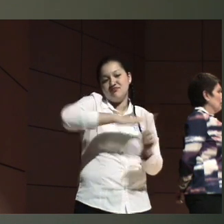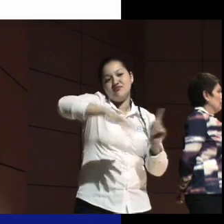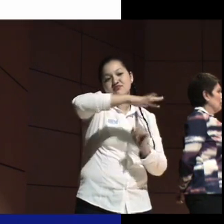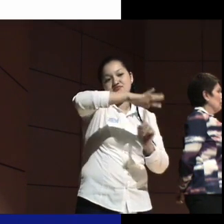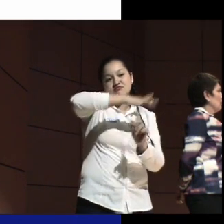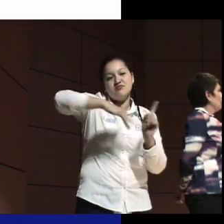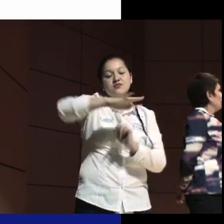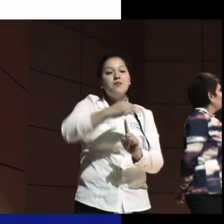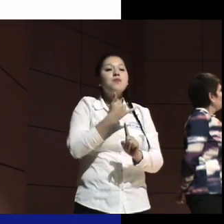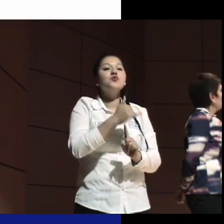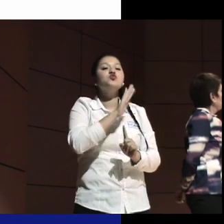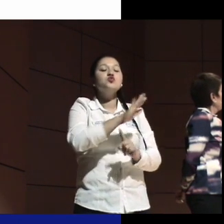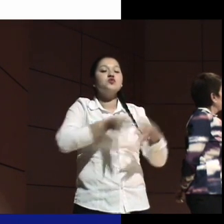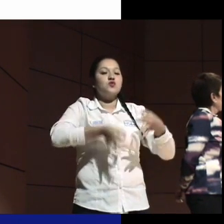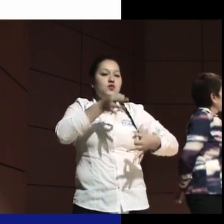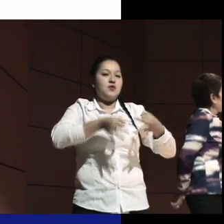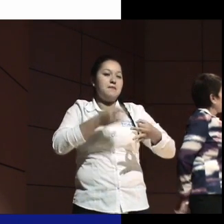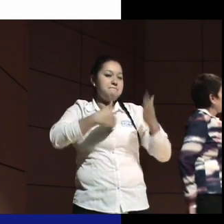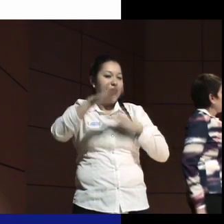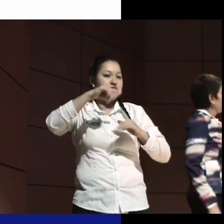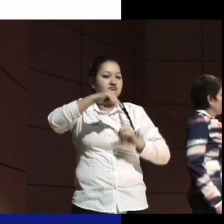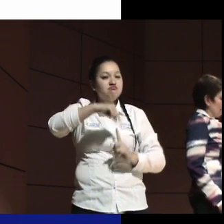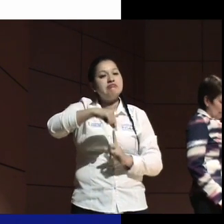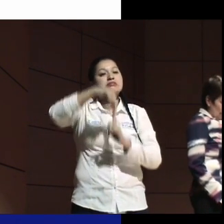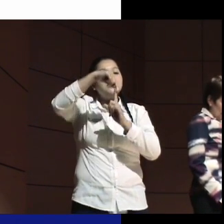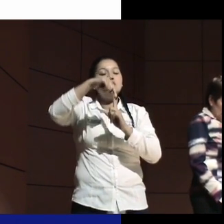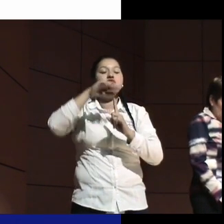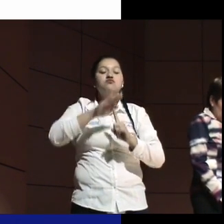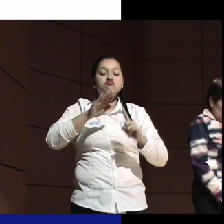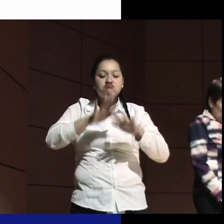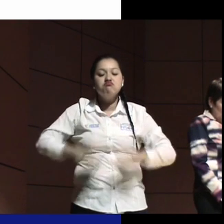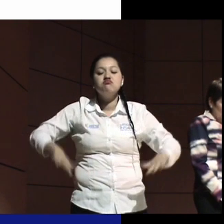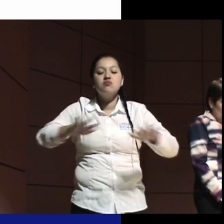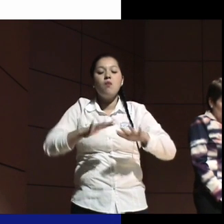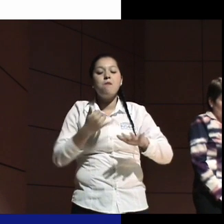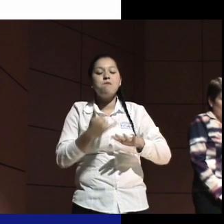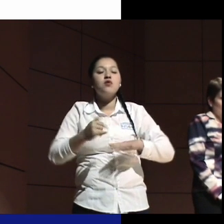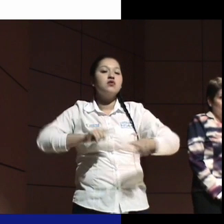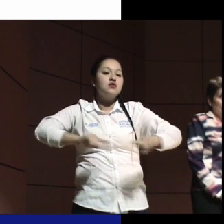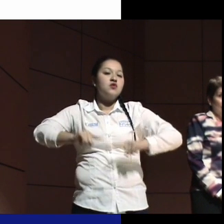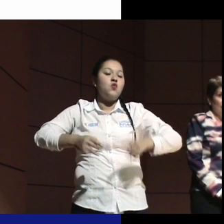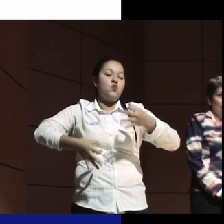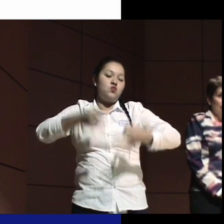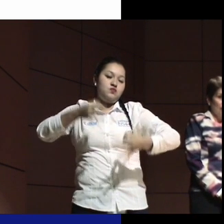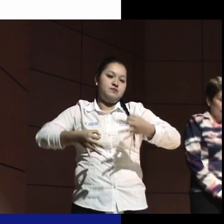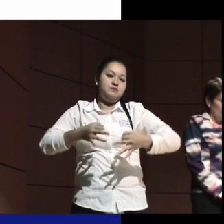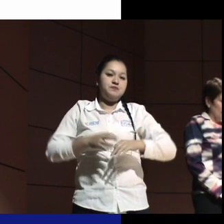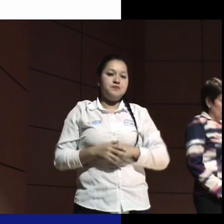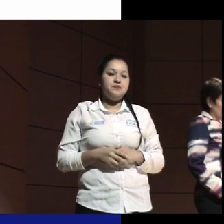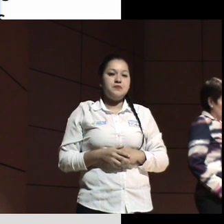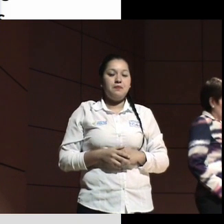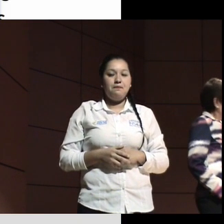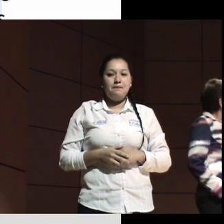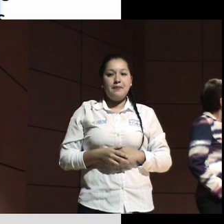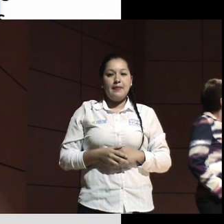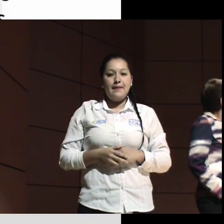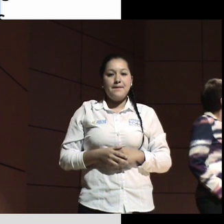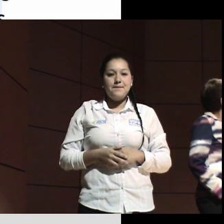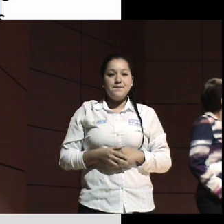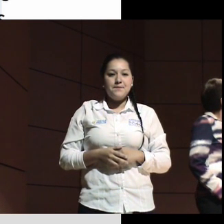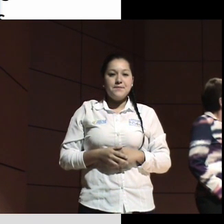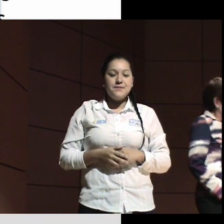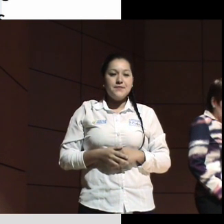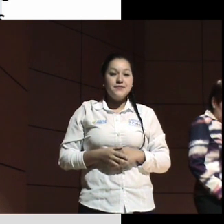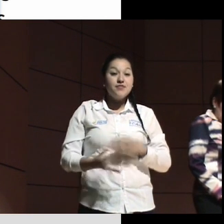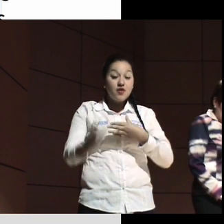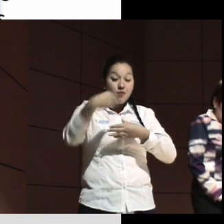jurídicos especialmente en los escenarios de administración de justicia y de allí la convocatoria al